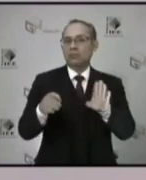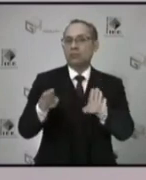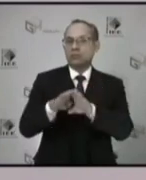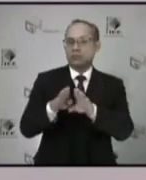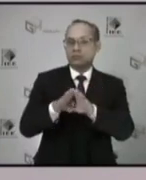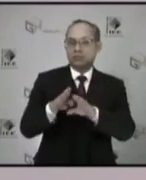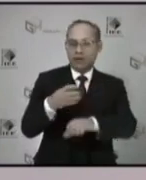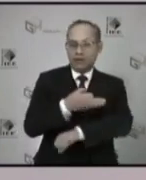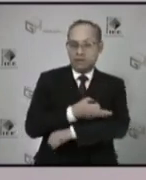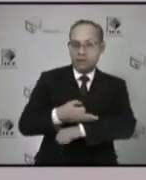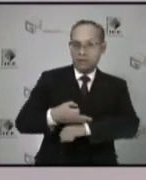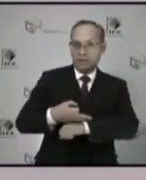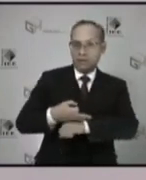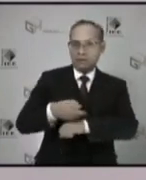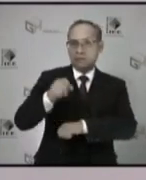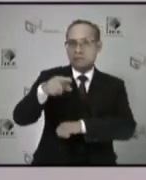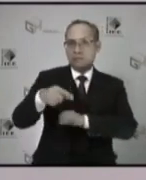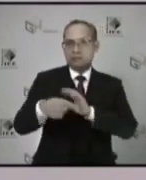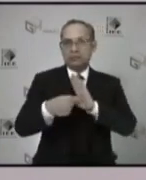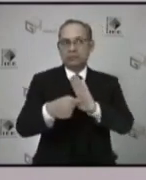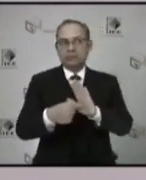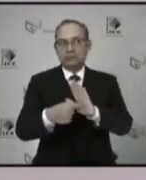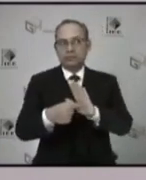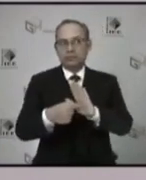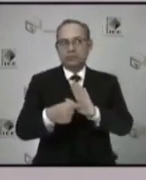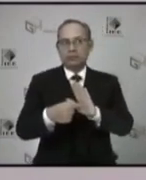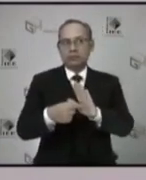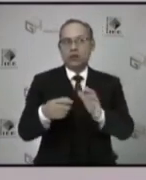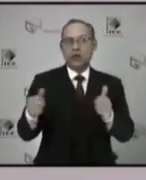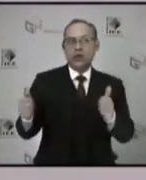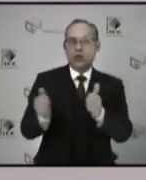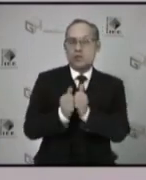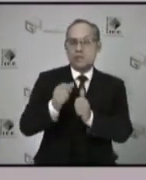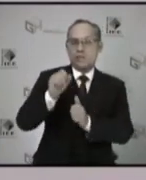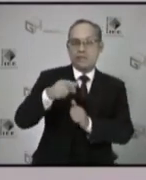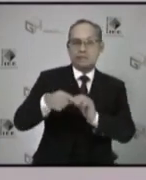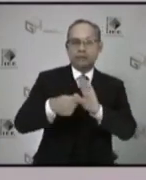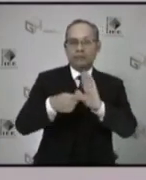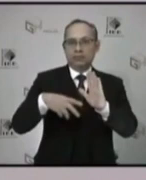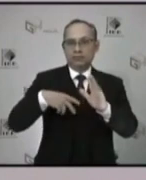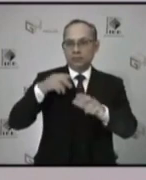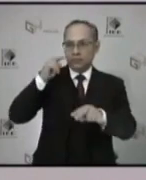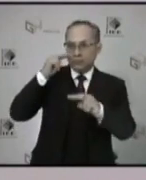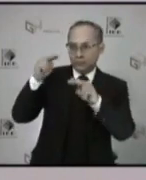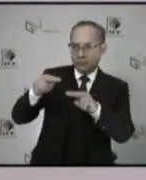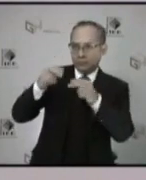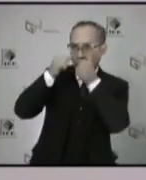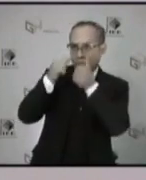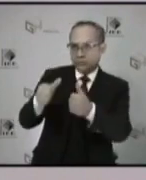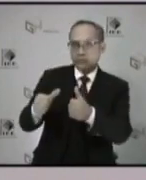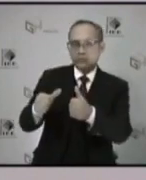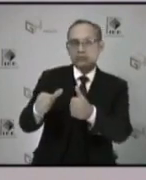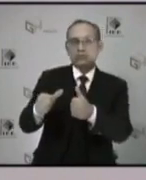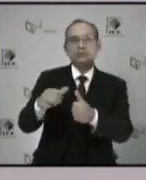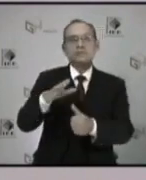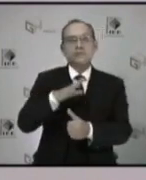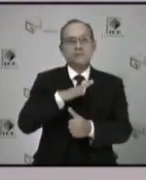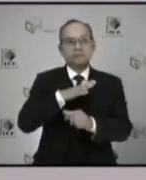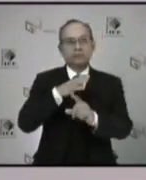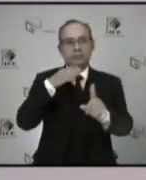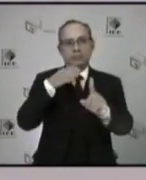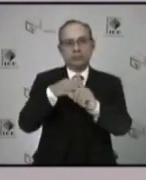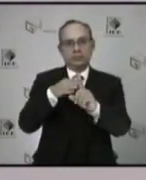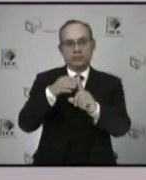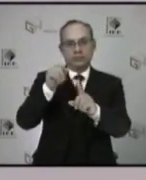familias, y la infraestructura en el primer y segundo nivel de atención se encuentran limitados y